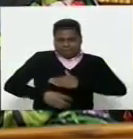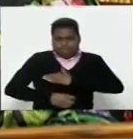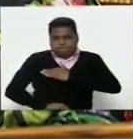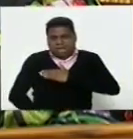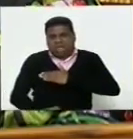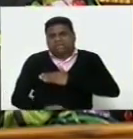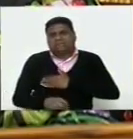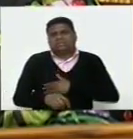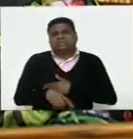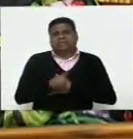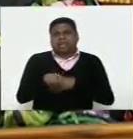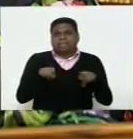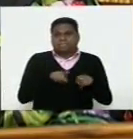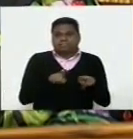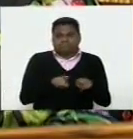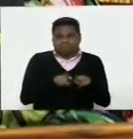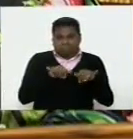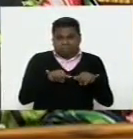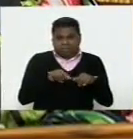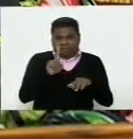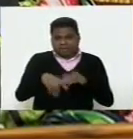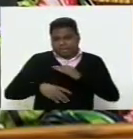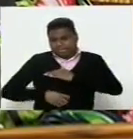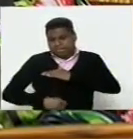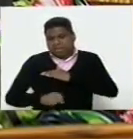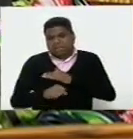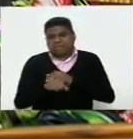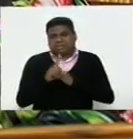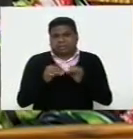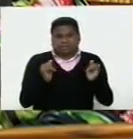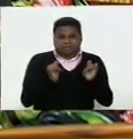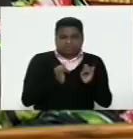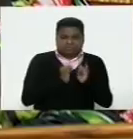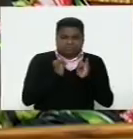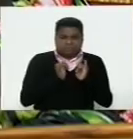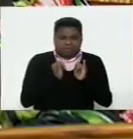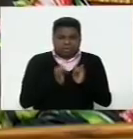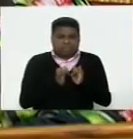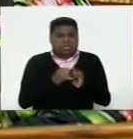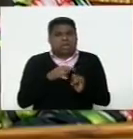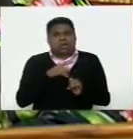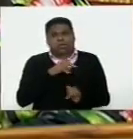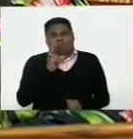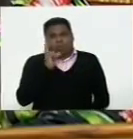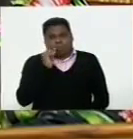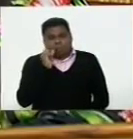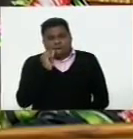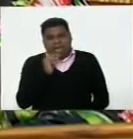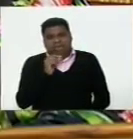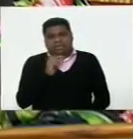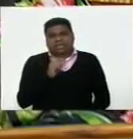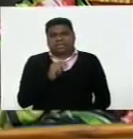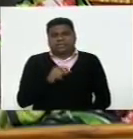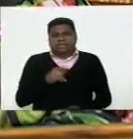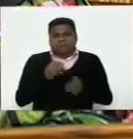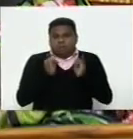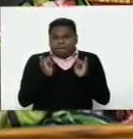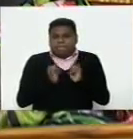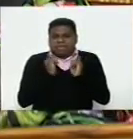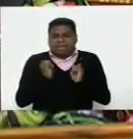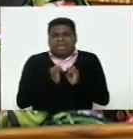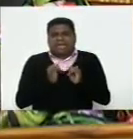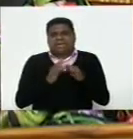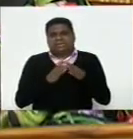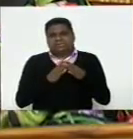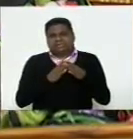parto, parto y posparto, además de los derechos de los padres, de las recién nacidas y los